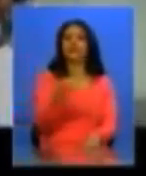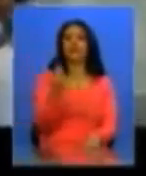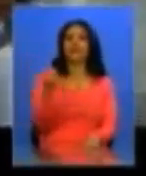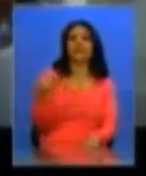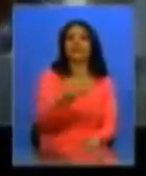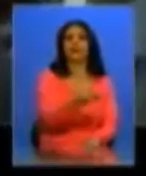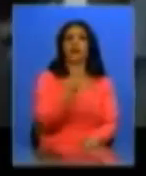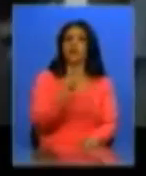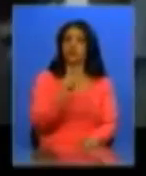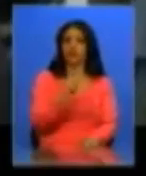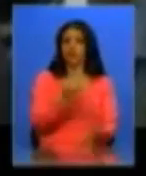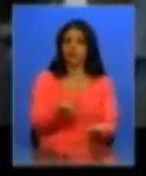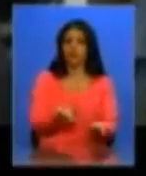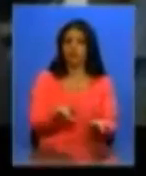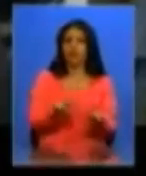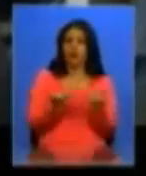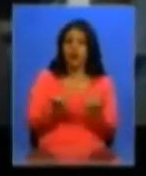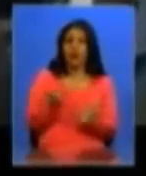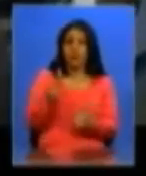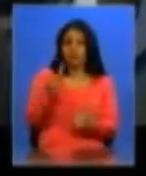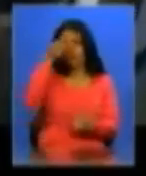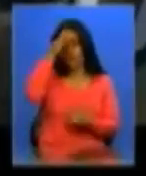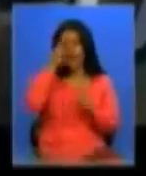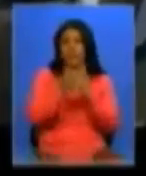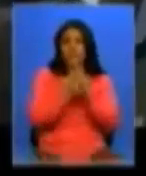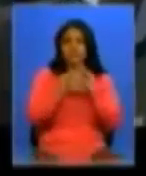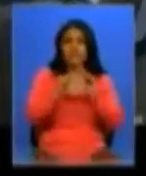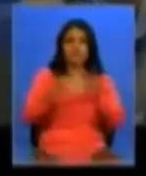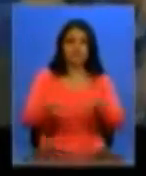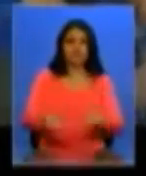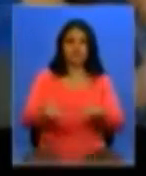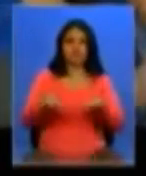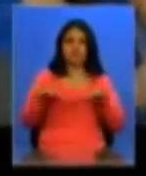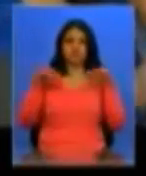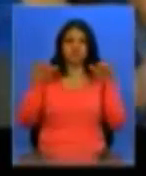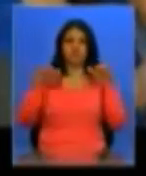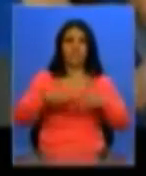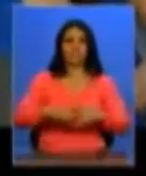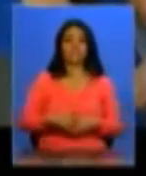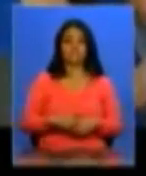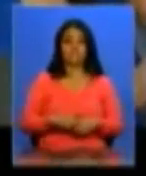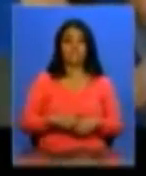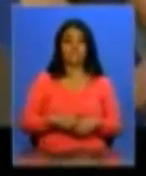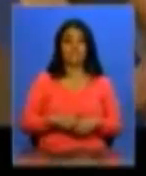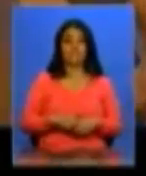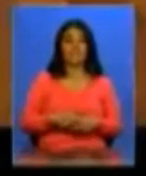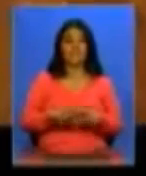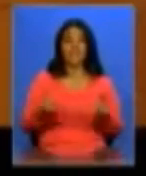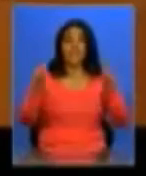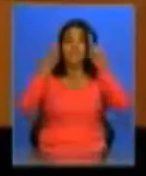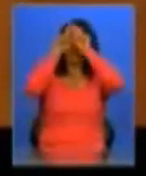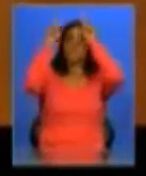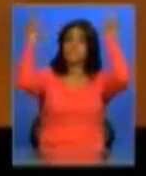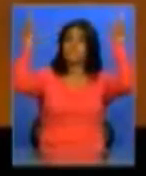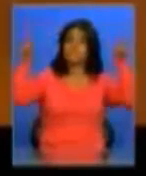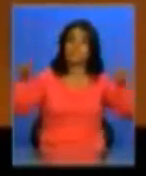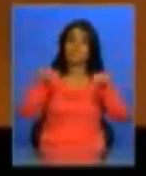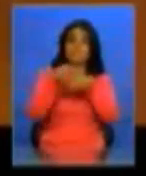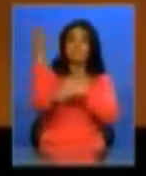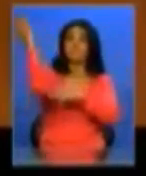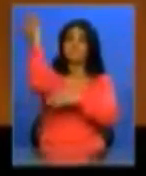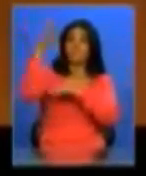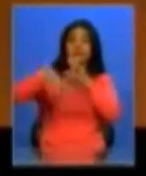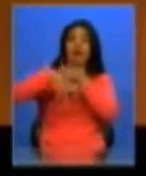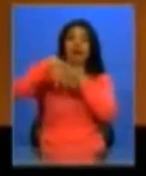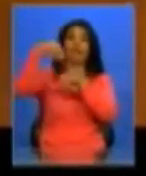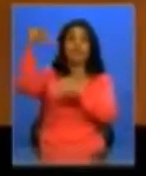corrupción, etcétera. Y repleto el auditorio, incluso se tuvieron que poner pantallas gigantes afuera. Hablamos